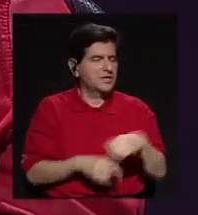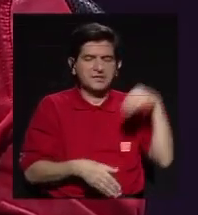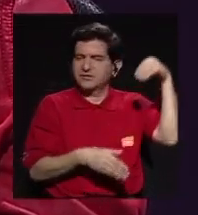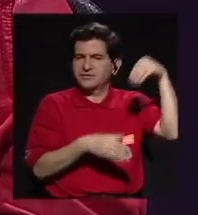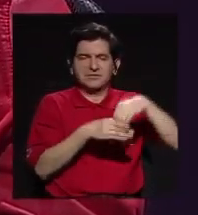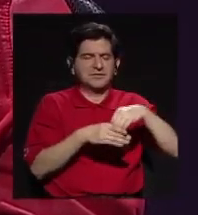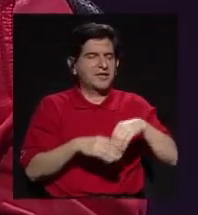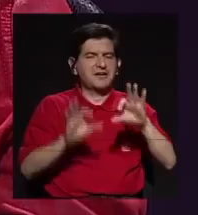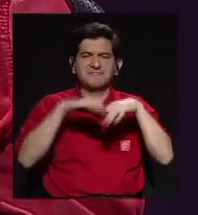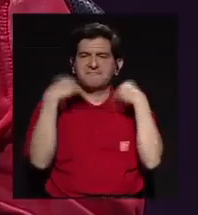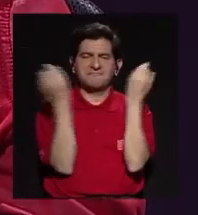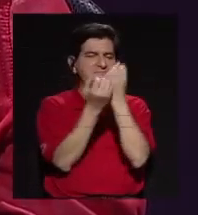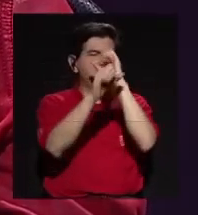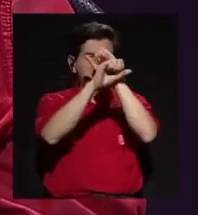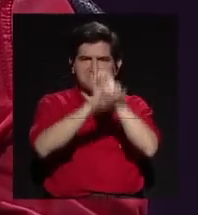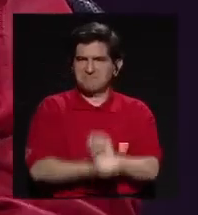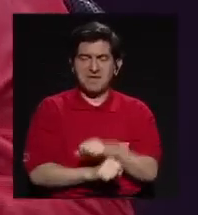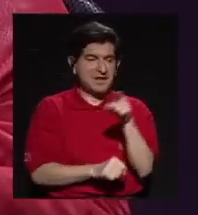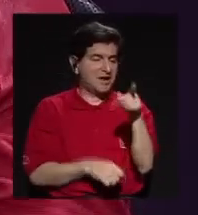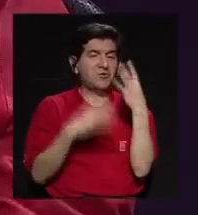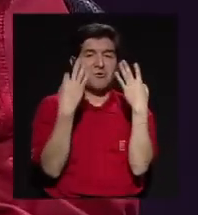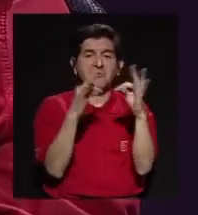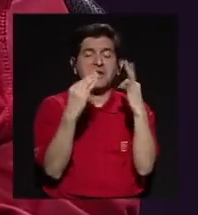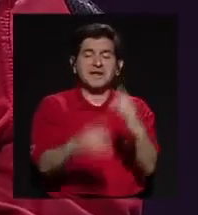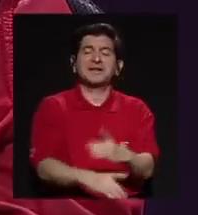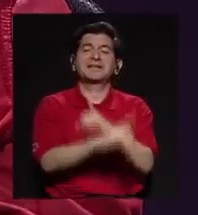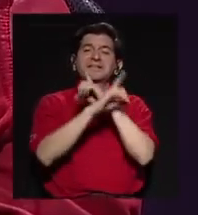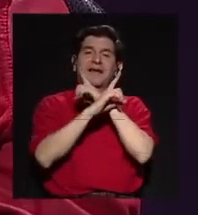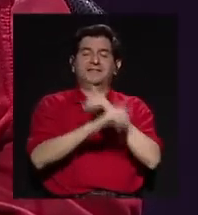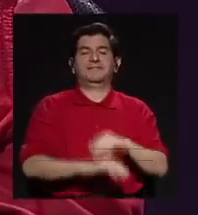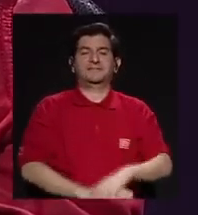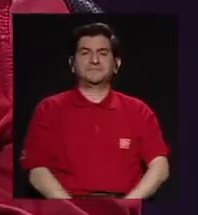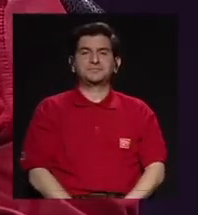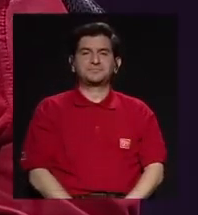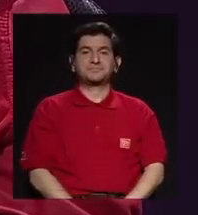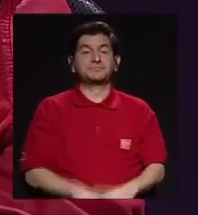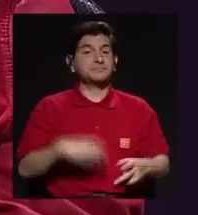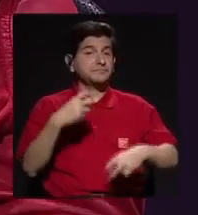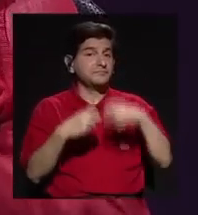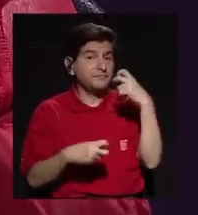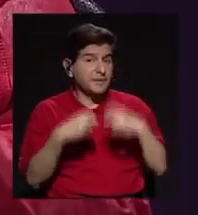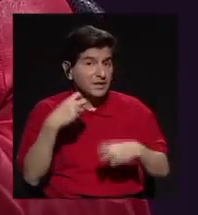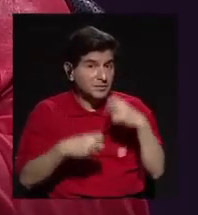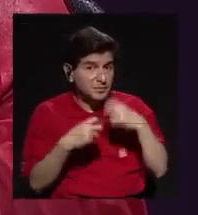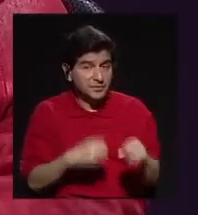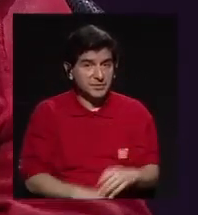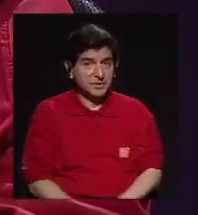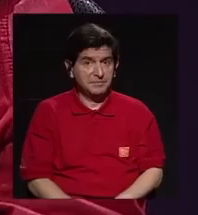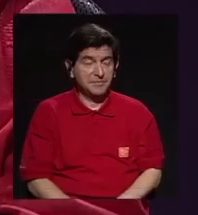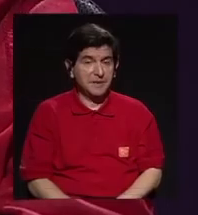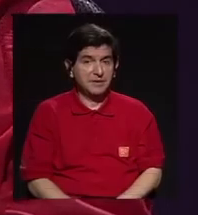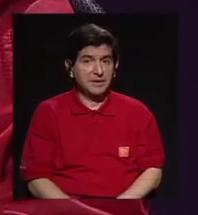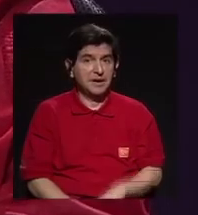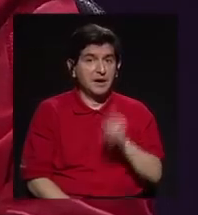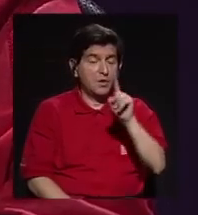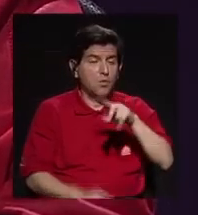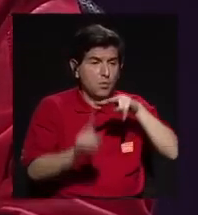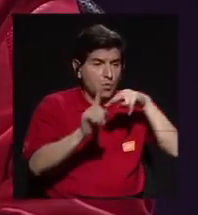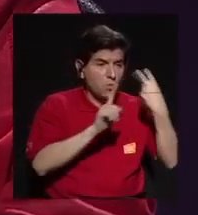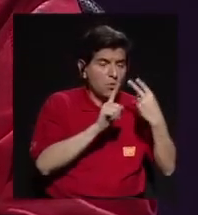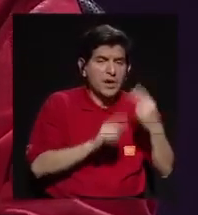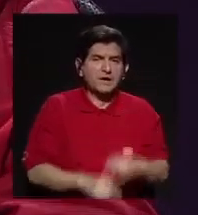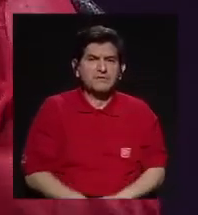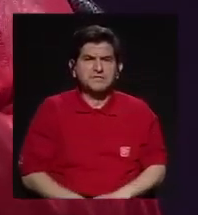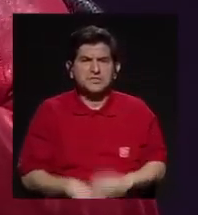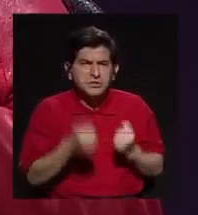de familias tradicionales como la que él está tratando de defender, ¿verdad? El problema es cuando hay visiones tan parcializadas